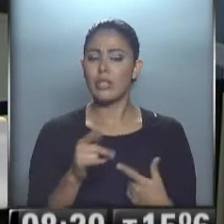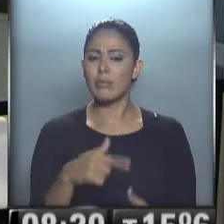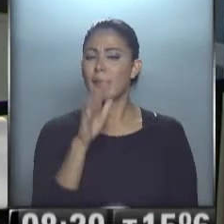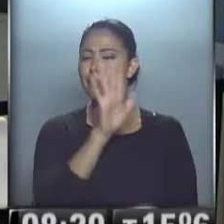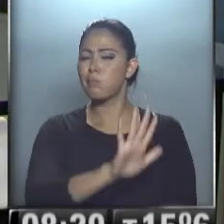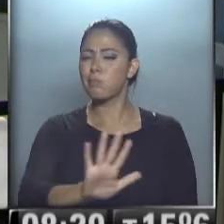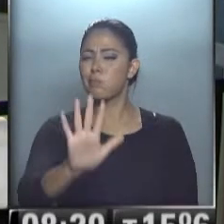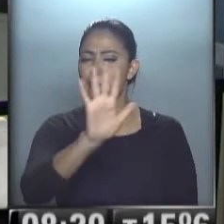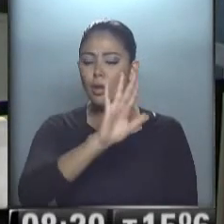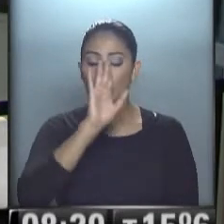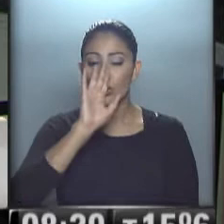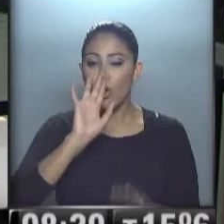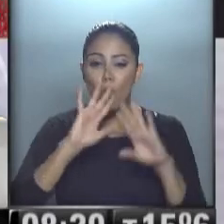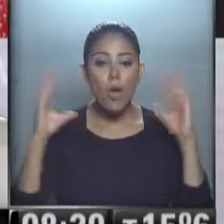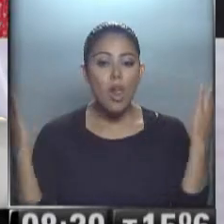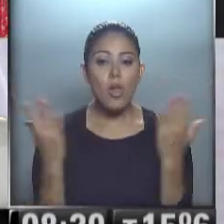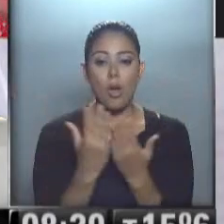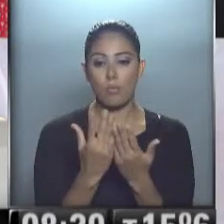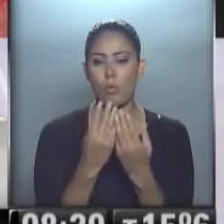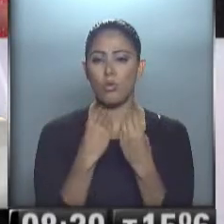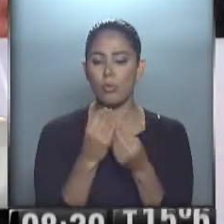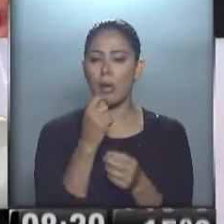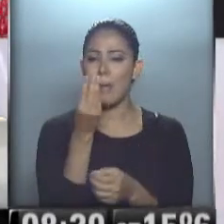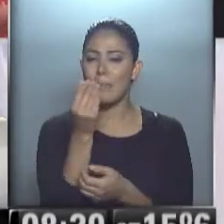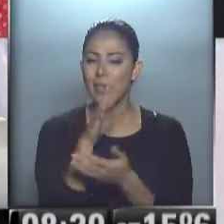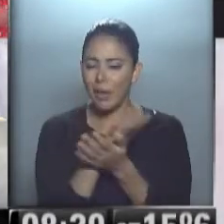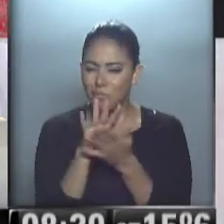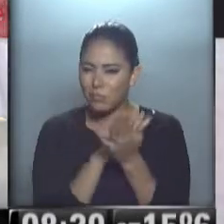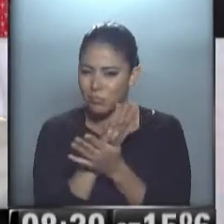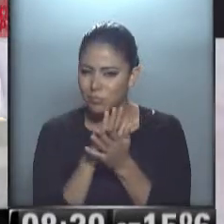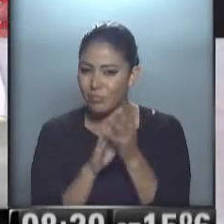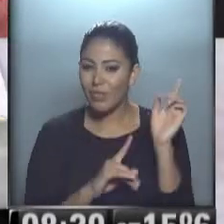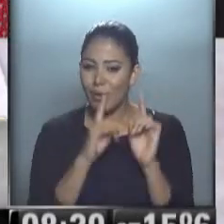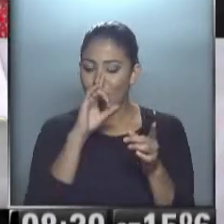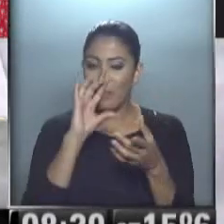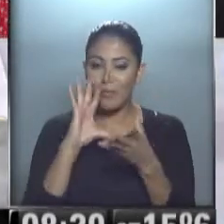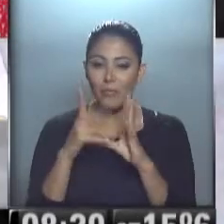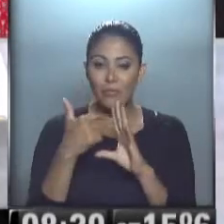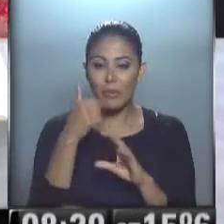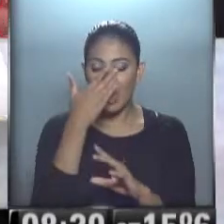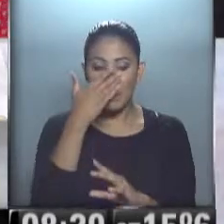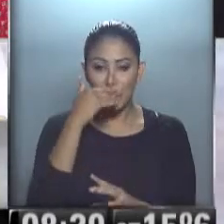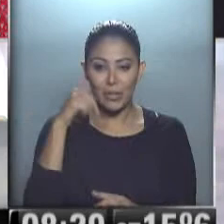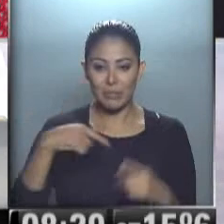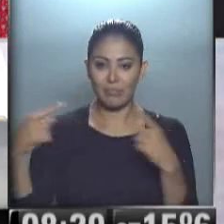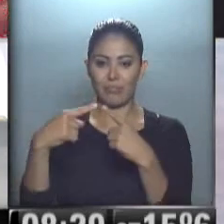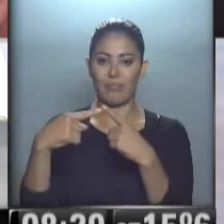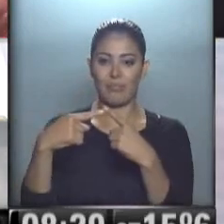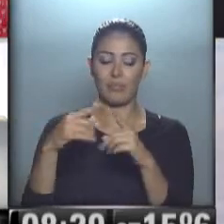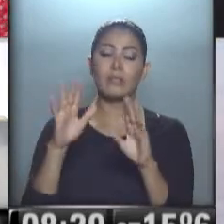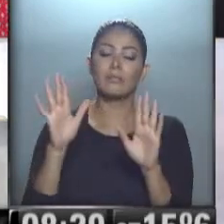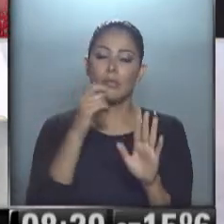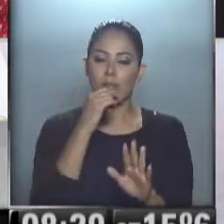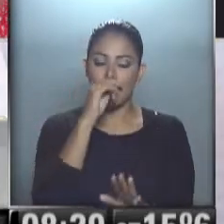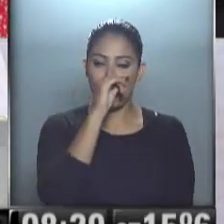operación sospechosa para el mundo sospechosa de lavado de dinero se dan cuenta que de algunos mecanismos locales después chocan con estos mecanismos internación en el